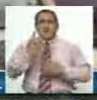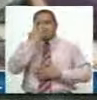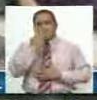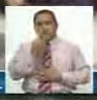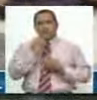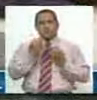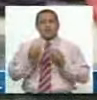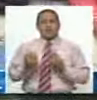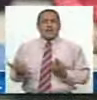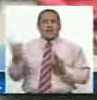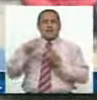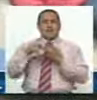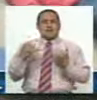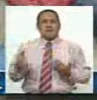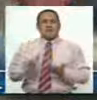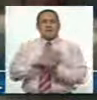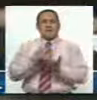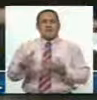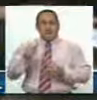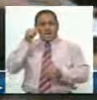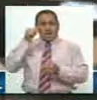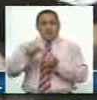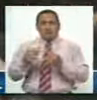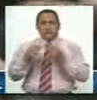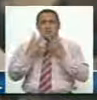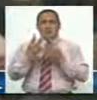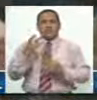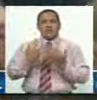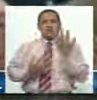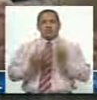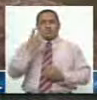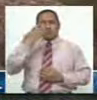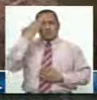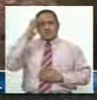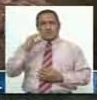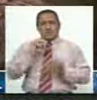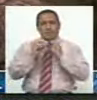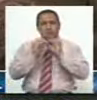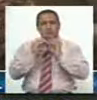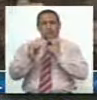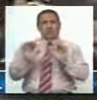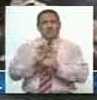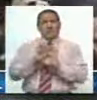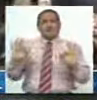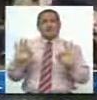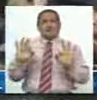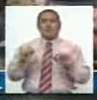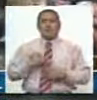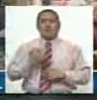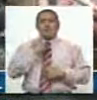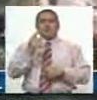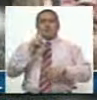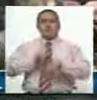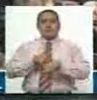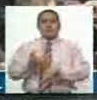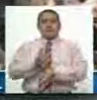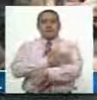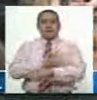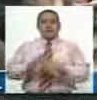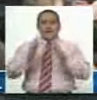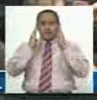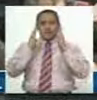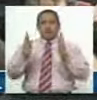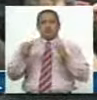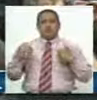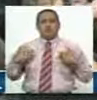descontento porque no se alcanzó todos los acuerdos esperados durante los 12 días de negociación en la COP20. Es tiempo de que seamos